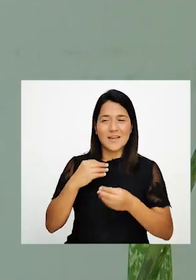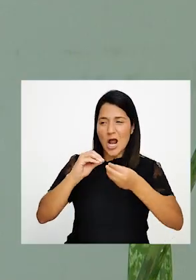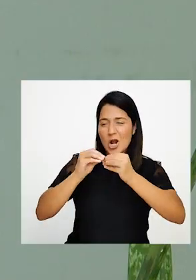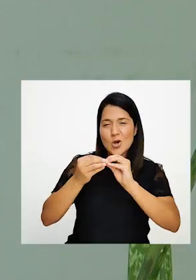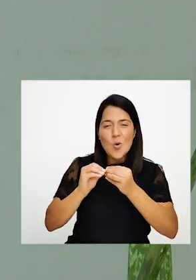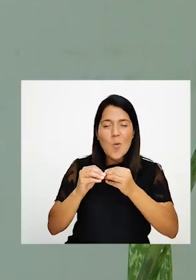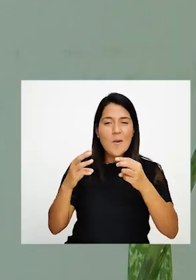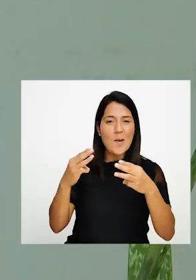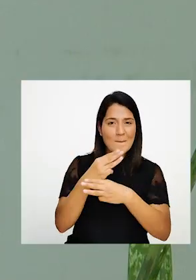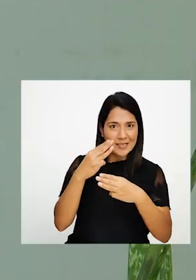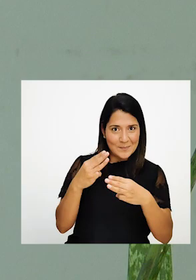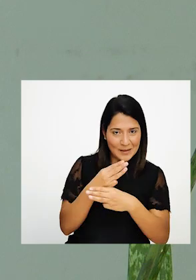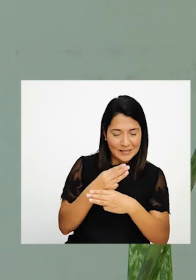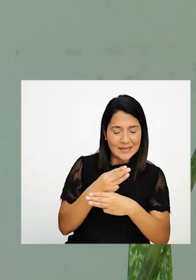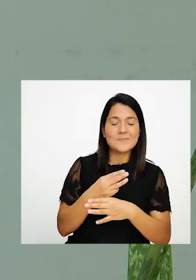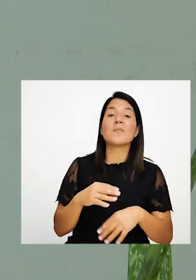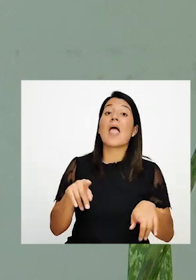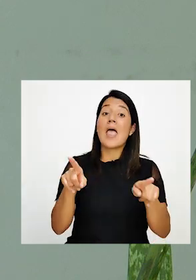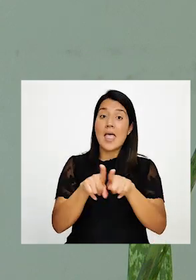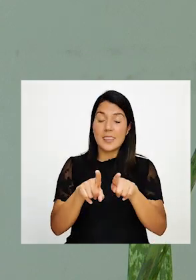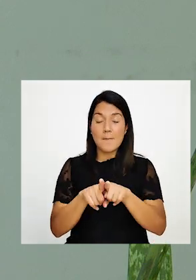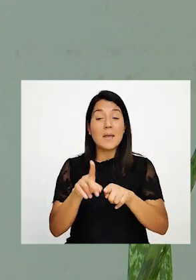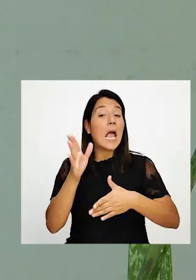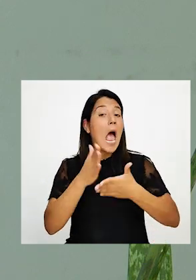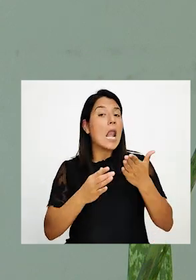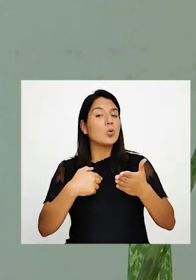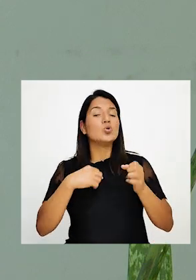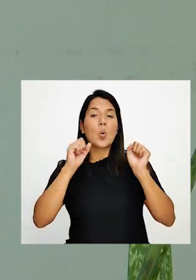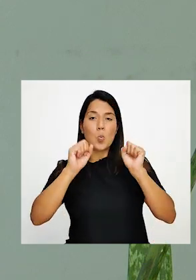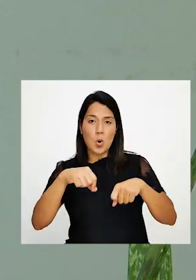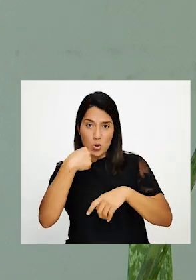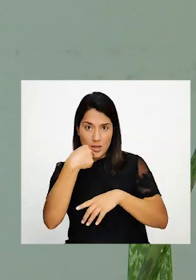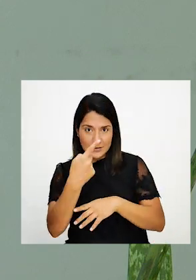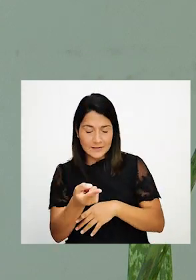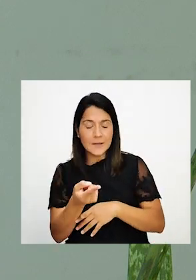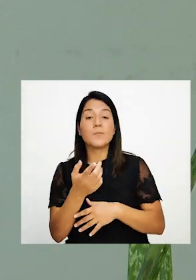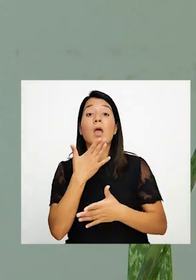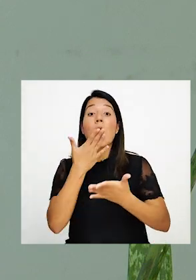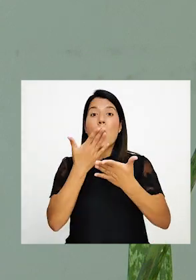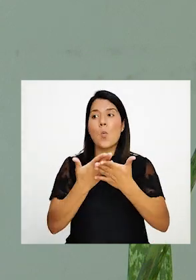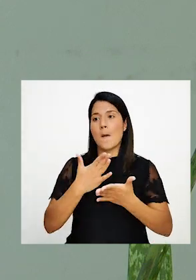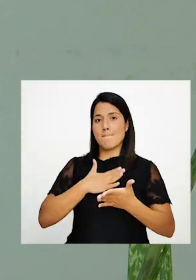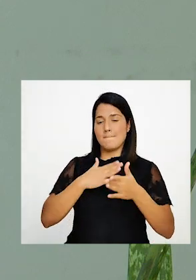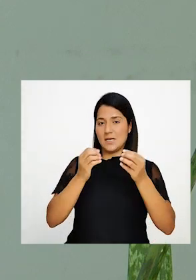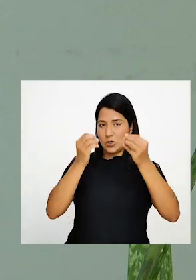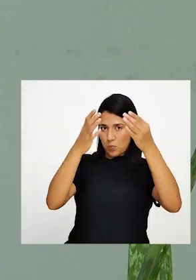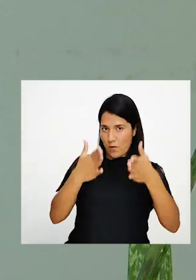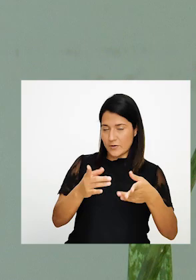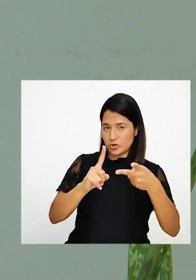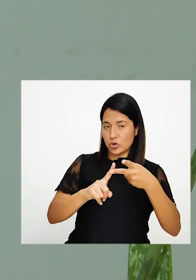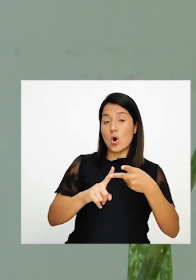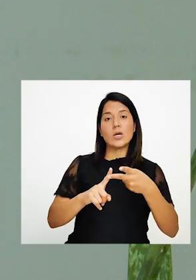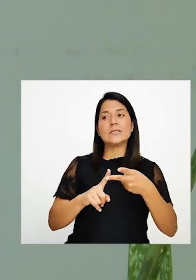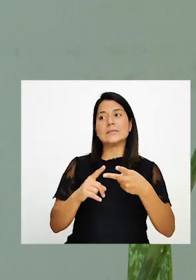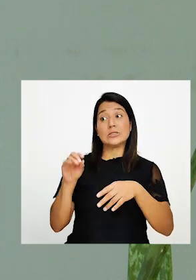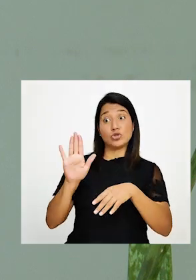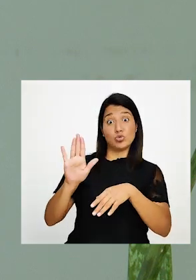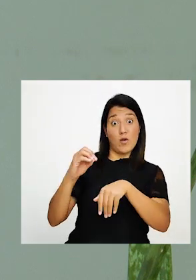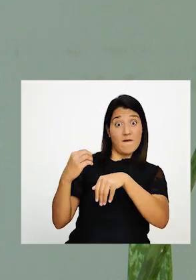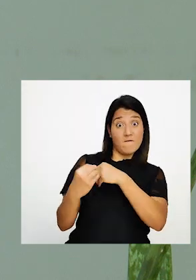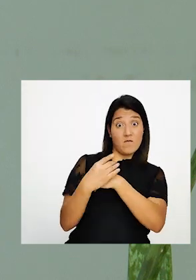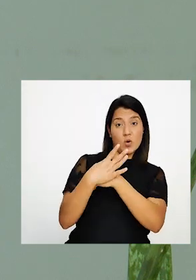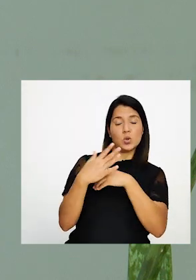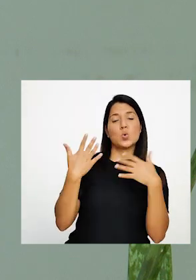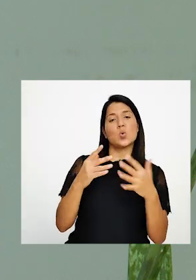números, por las matemáticas. Otra cosa que yo podría decir, bueno, de la influencia de mis profesores y de mis maestros fue fundamental. En